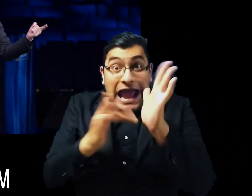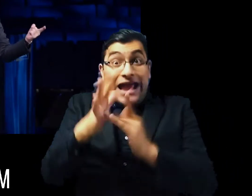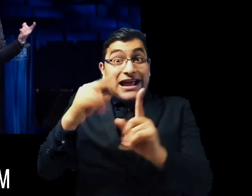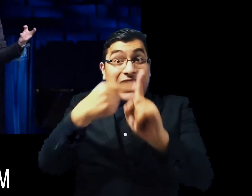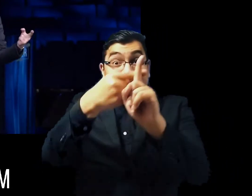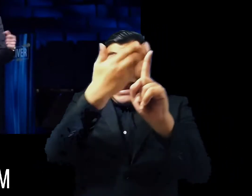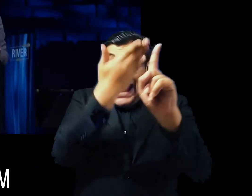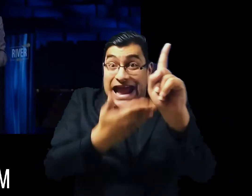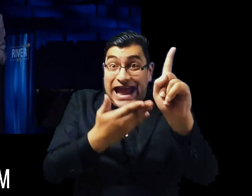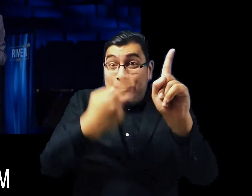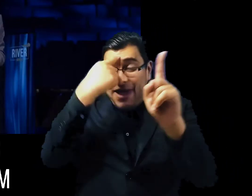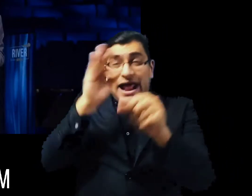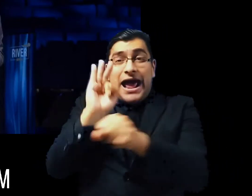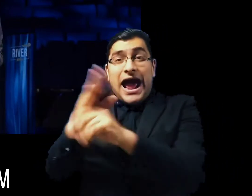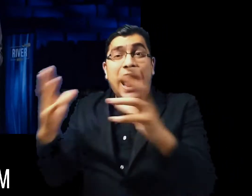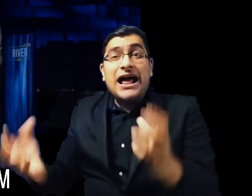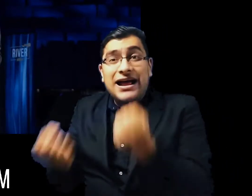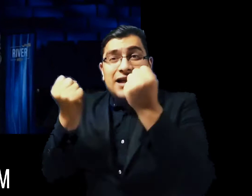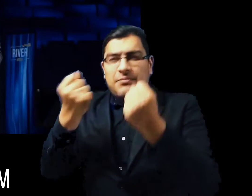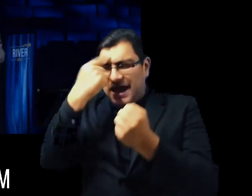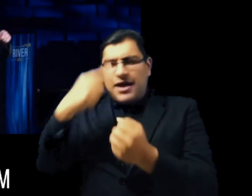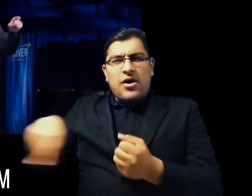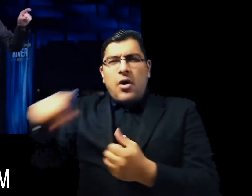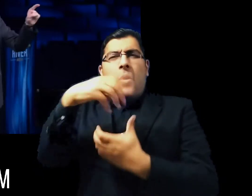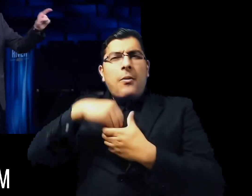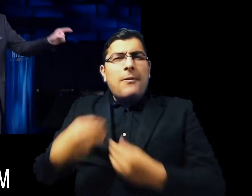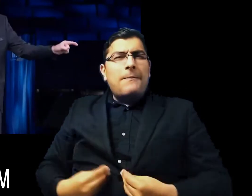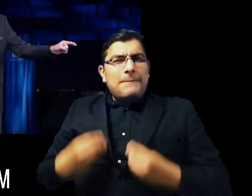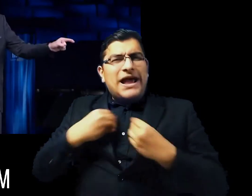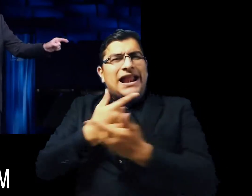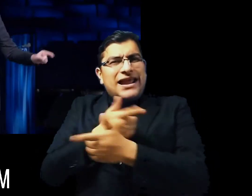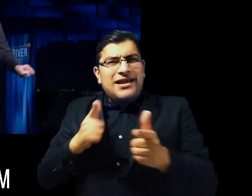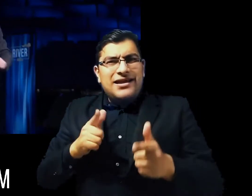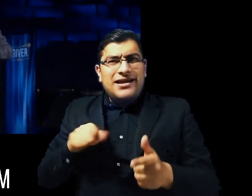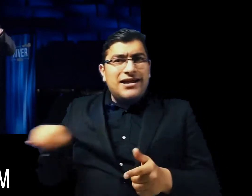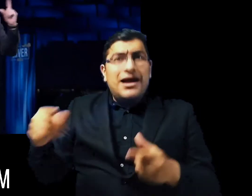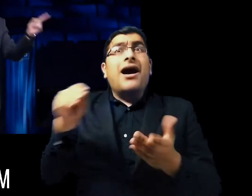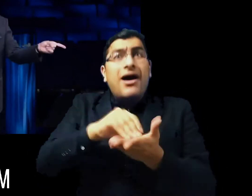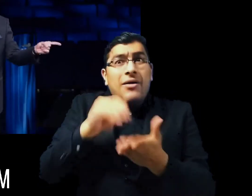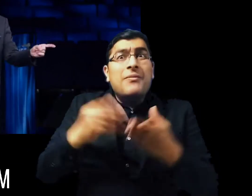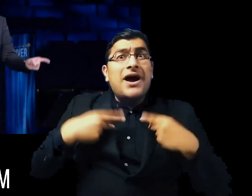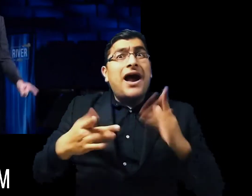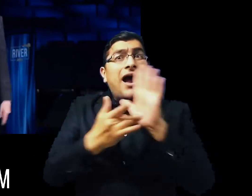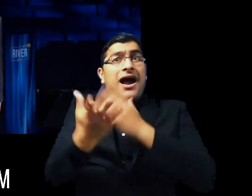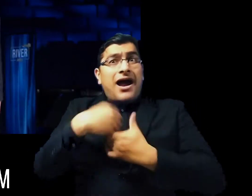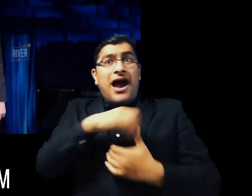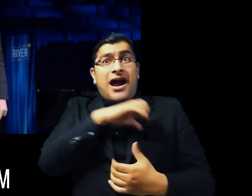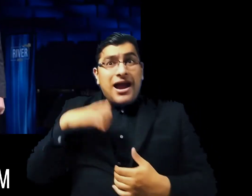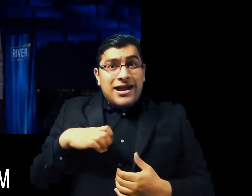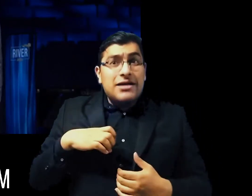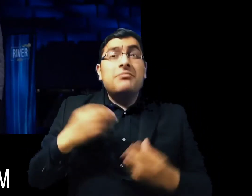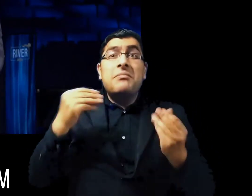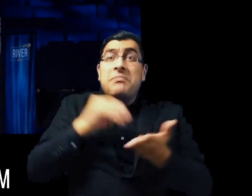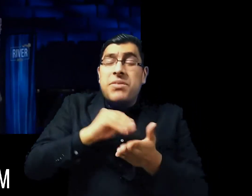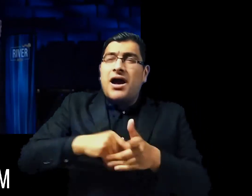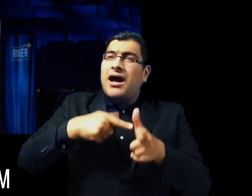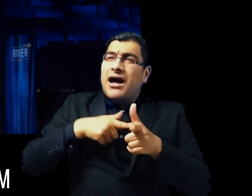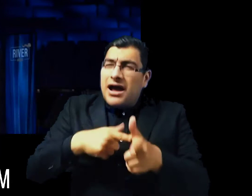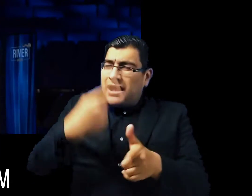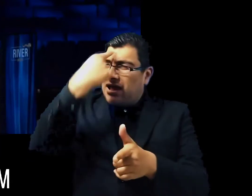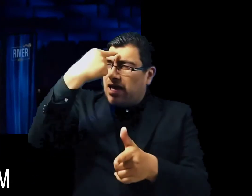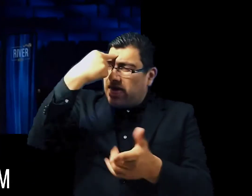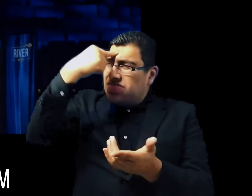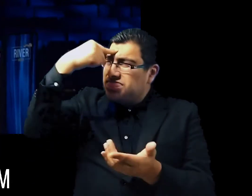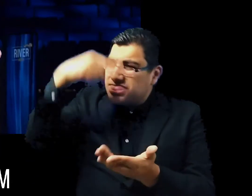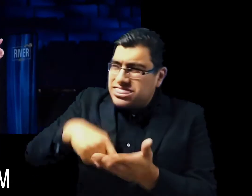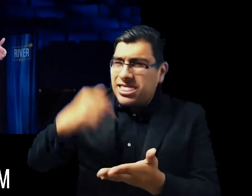para darnos libertad, algunos seguidores de Cristo parecen ser cautivos de esa falsedad, de esa mentira. Y van rotos